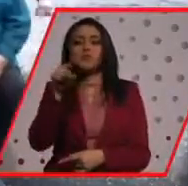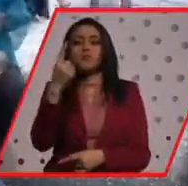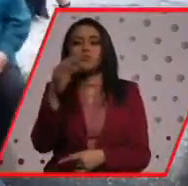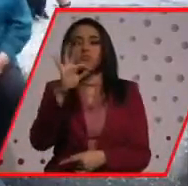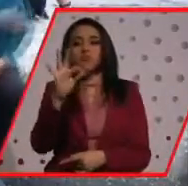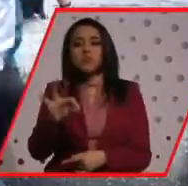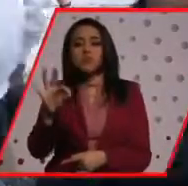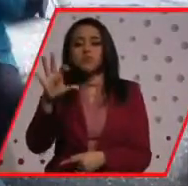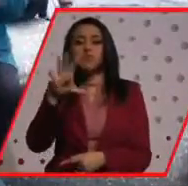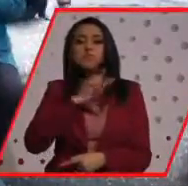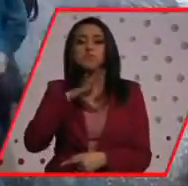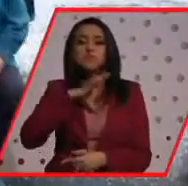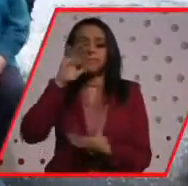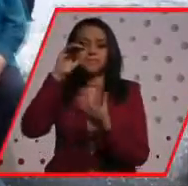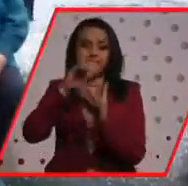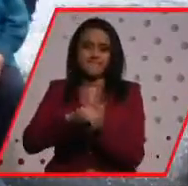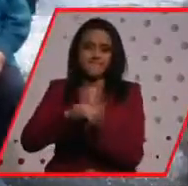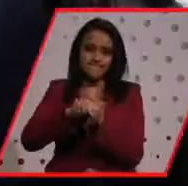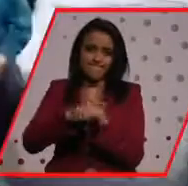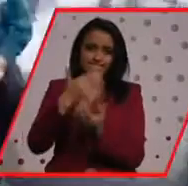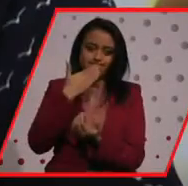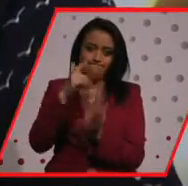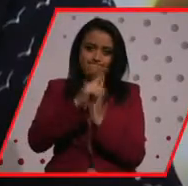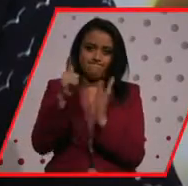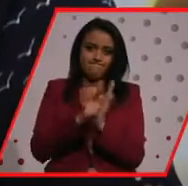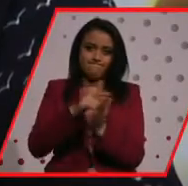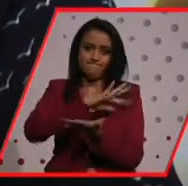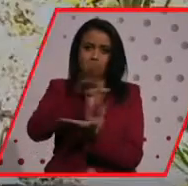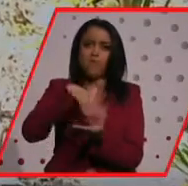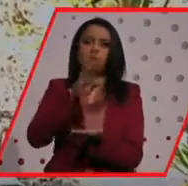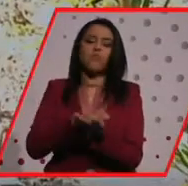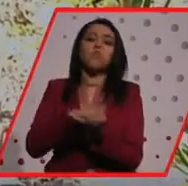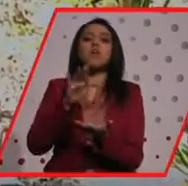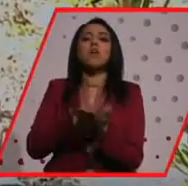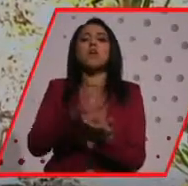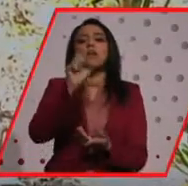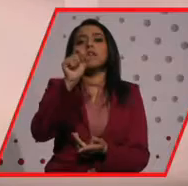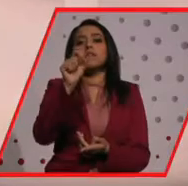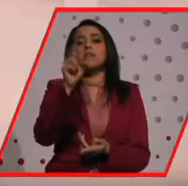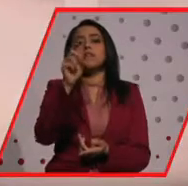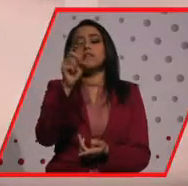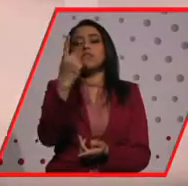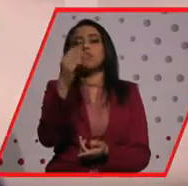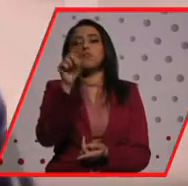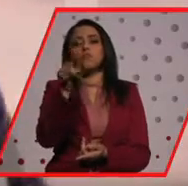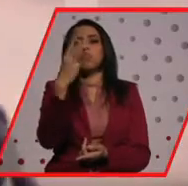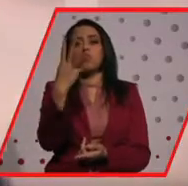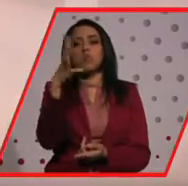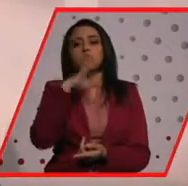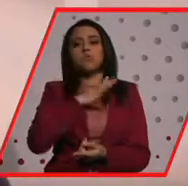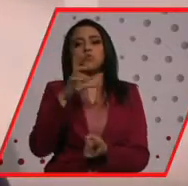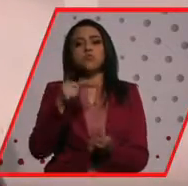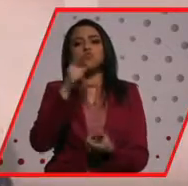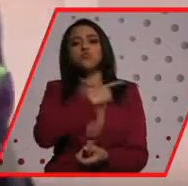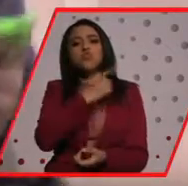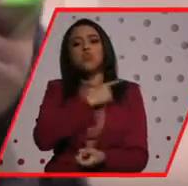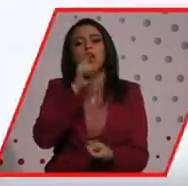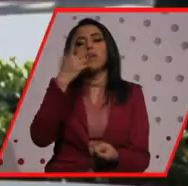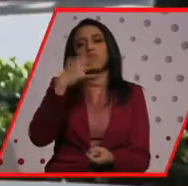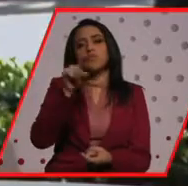58.1% de la población se encuentra legalmente casada, 31.4% soltera y 10.5% separada o